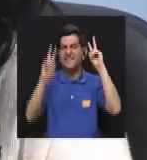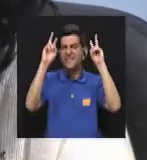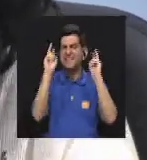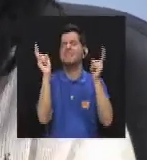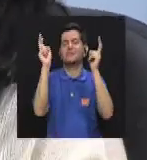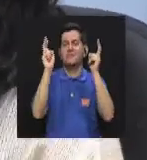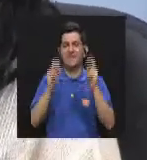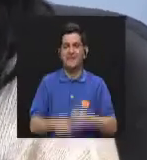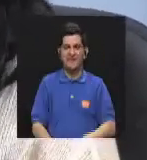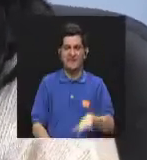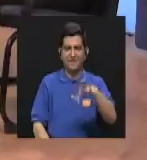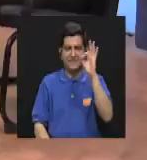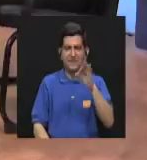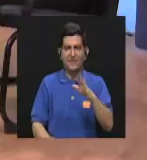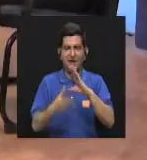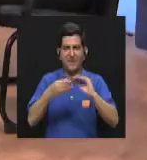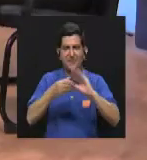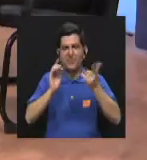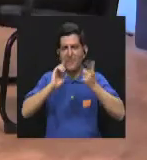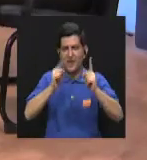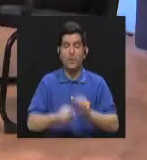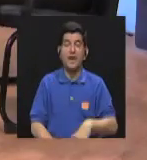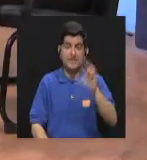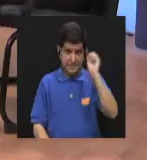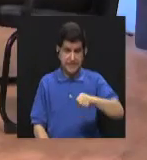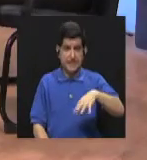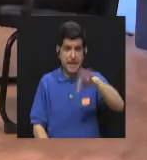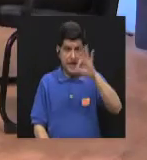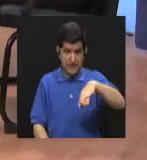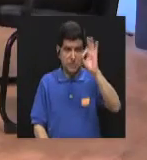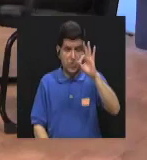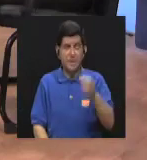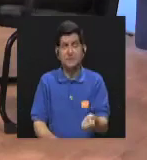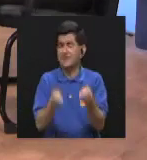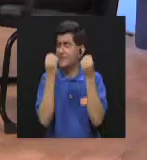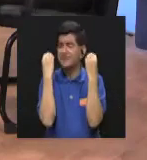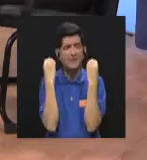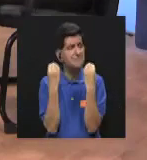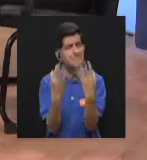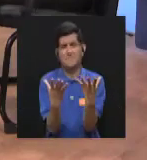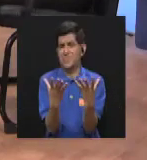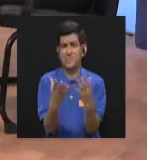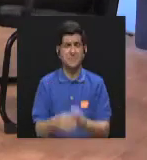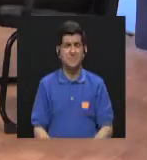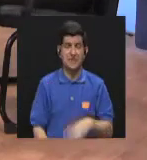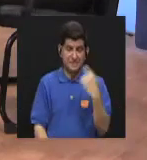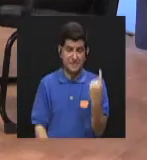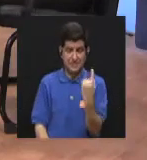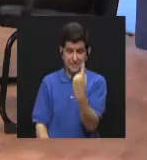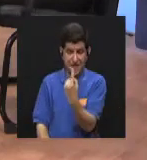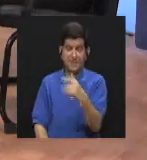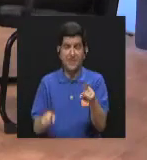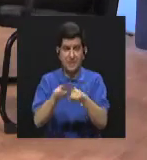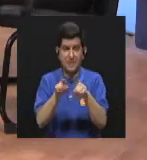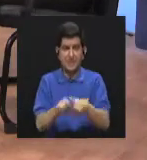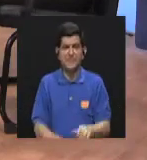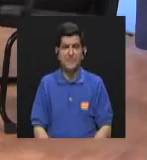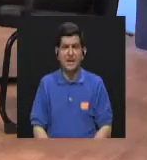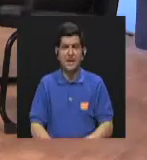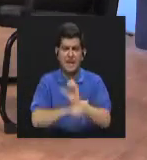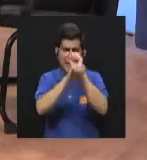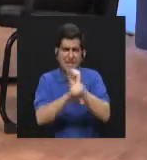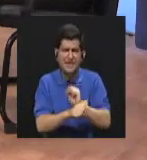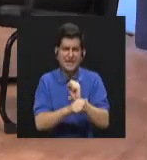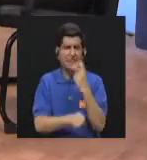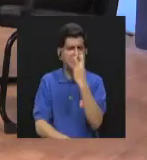escoger cuáles querían contar? Sí, se hizo un casting porque son muchas. Me imagino. Y cada uno también vivió. La tradición oral